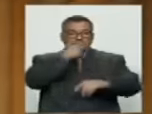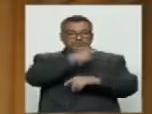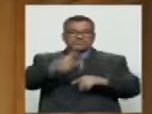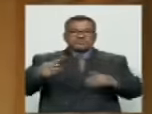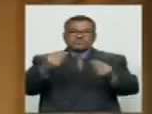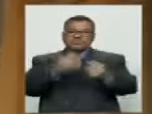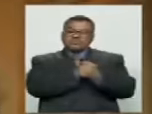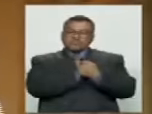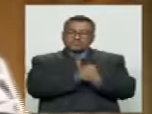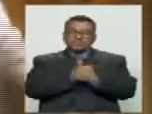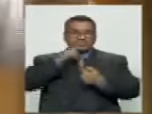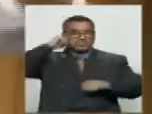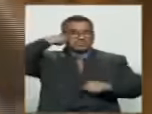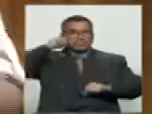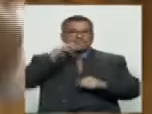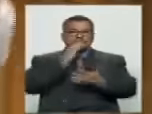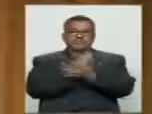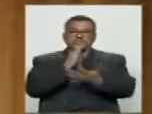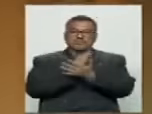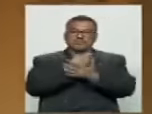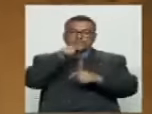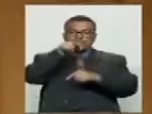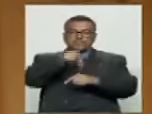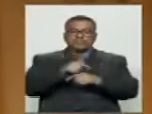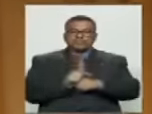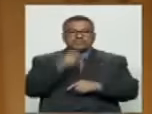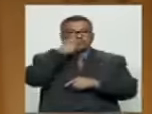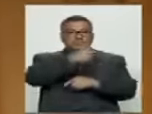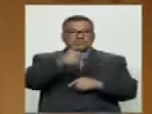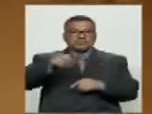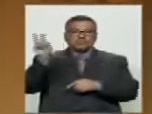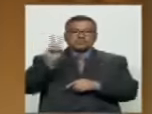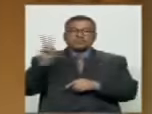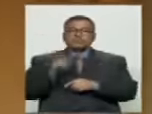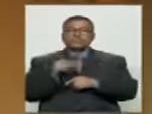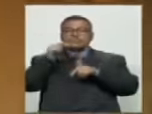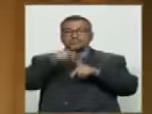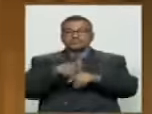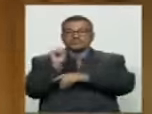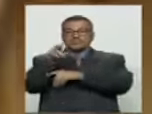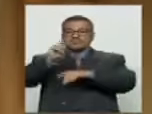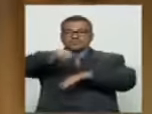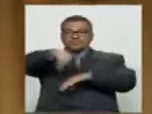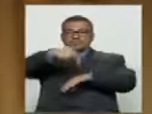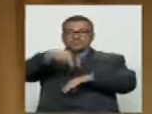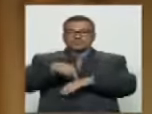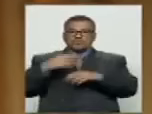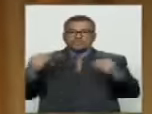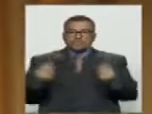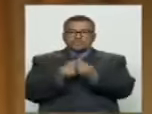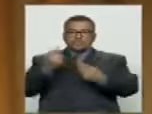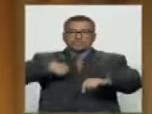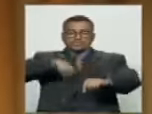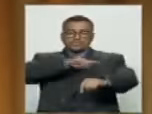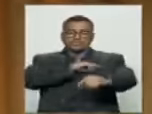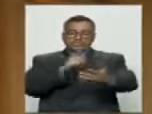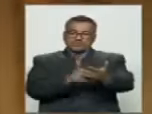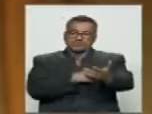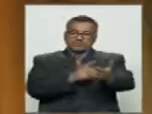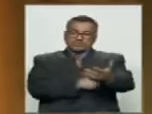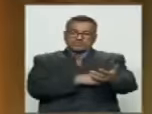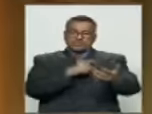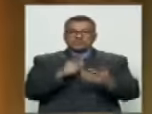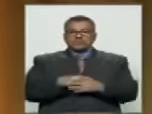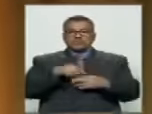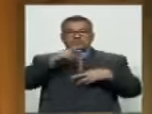mucho amor, recordamos a Darío, siempre estarás aquí en el pueblo venezolano, en esta Asamblea Nacional y junto a nuestros hermanos revolucionarios y